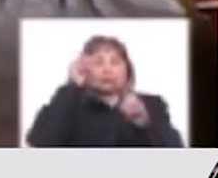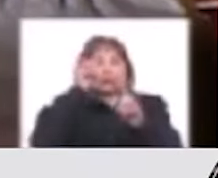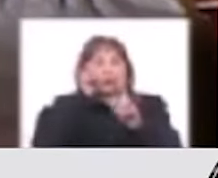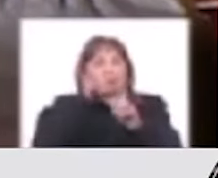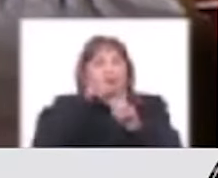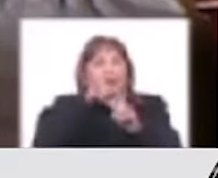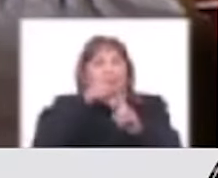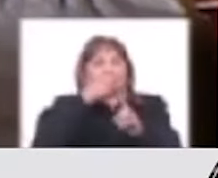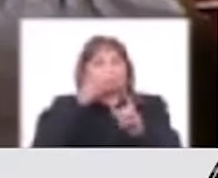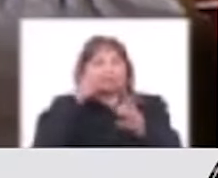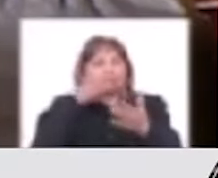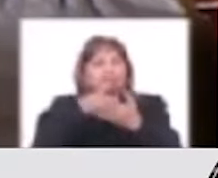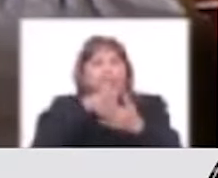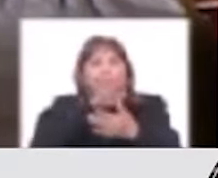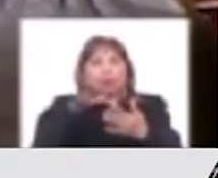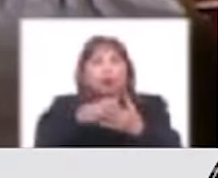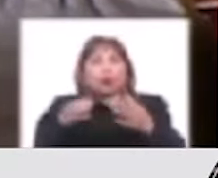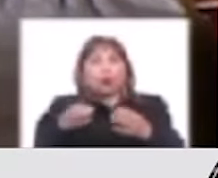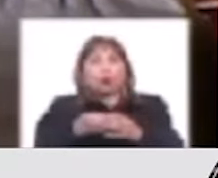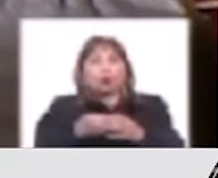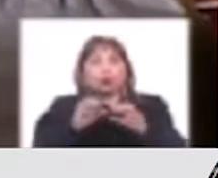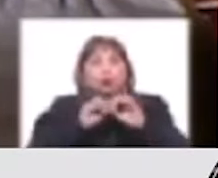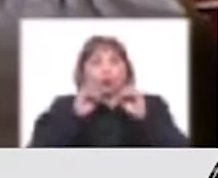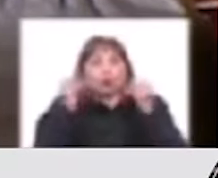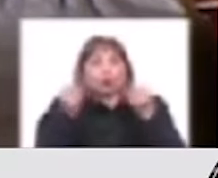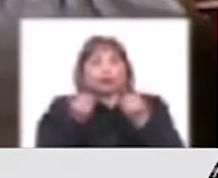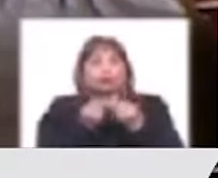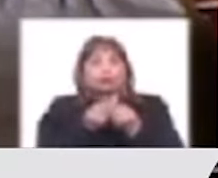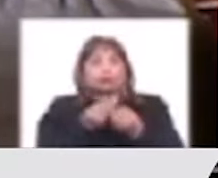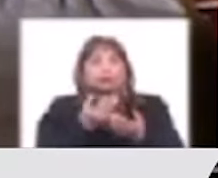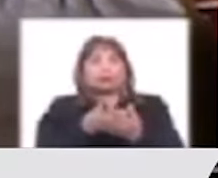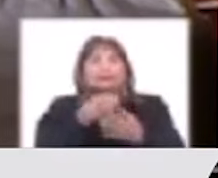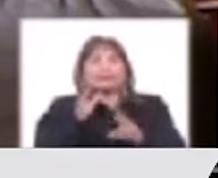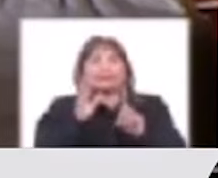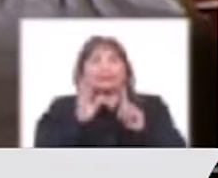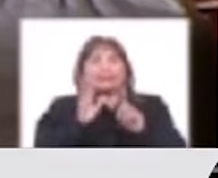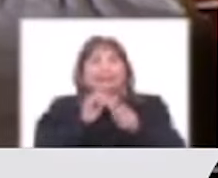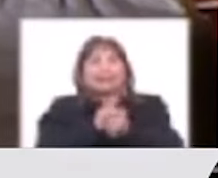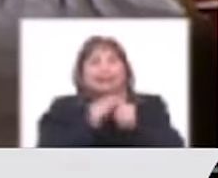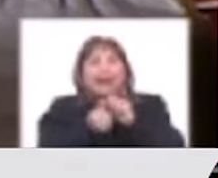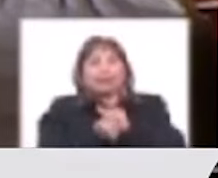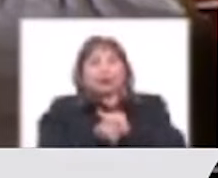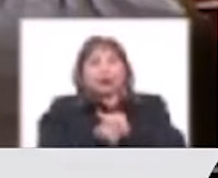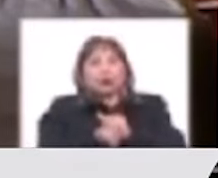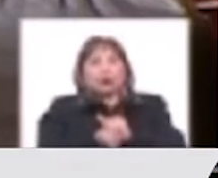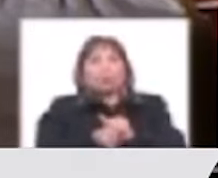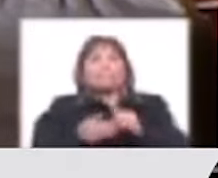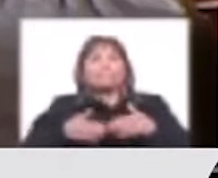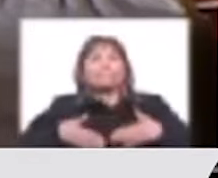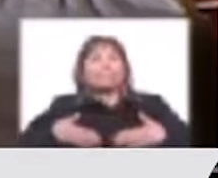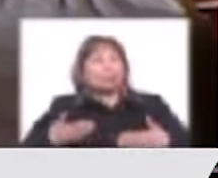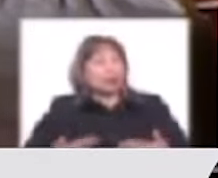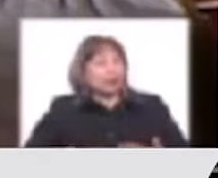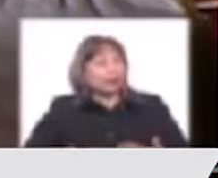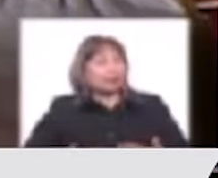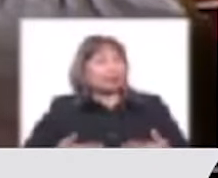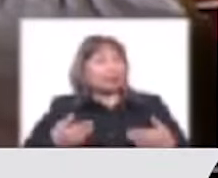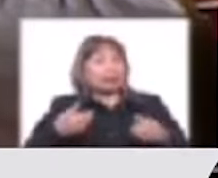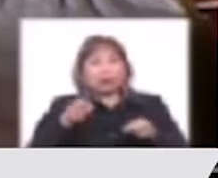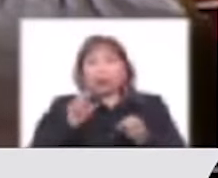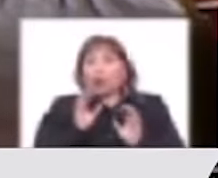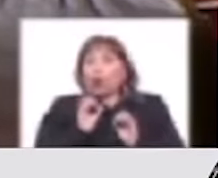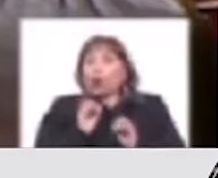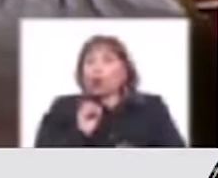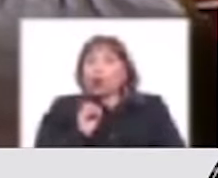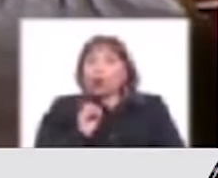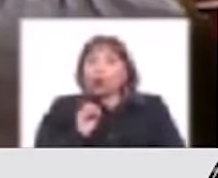es combatir todos juntos el crimen organizado, tenemos que ver si este cambio va a permitir eso. O